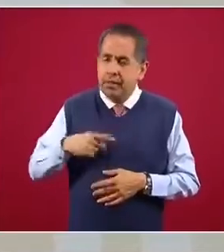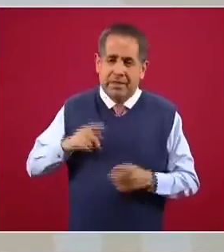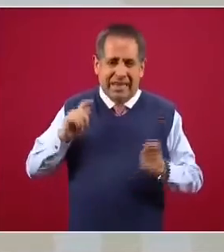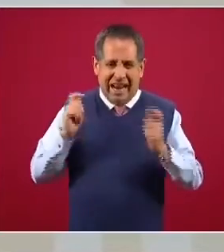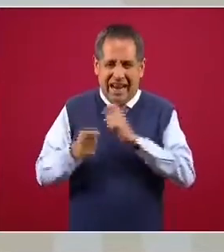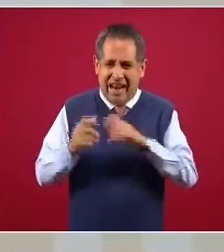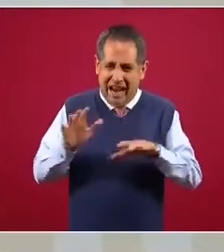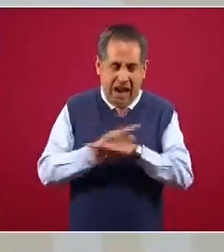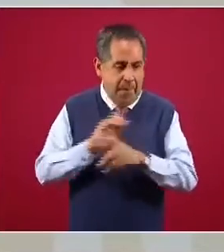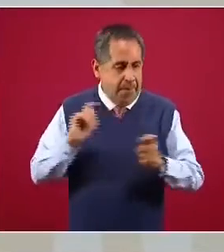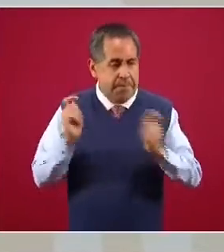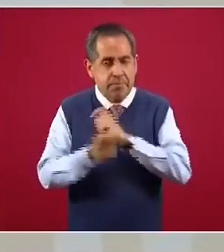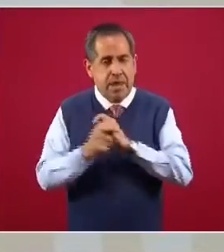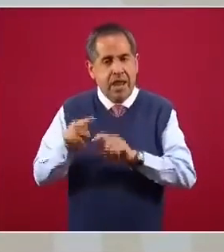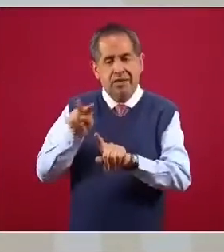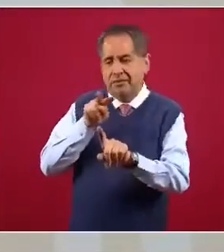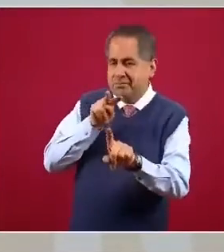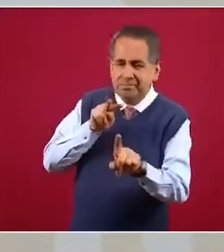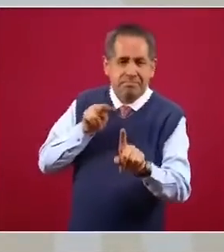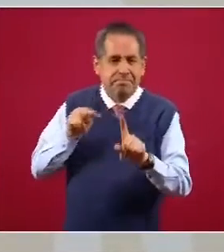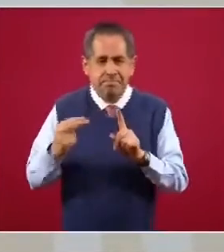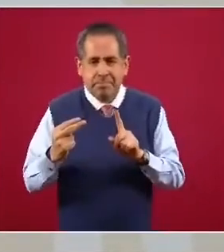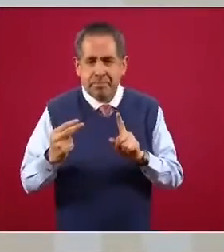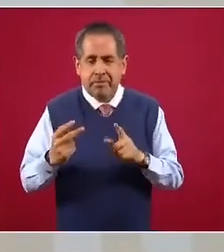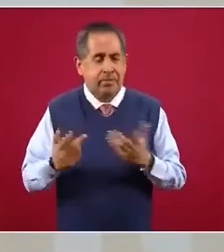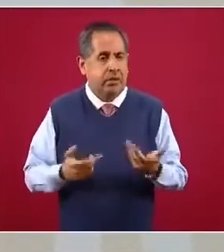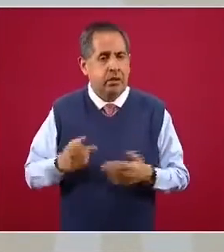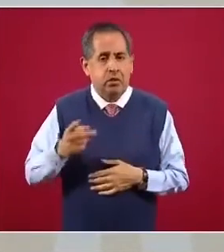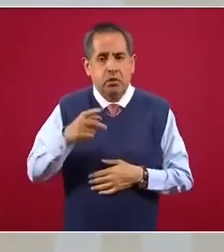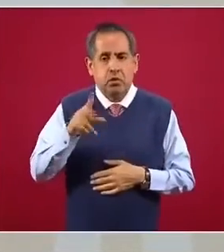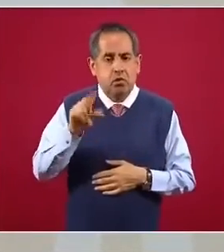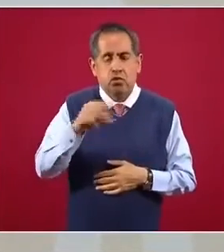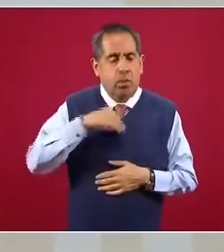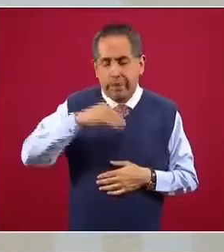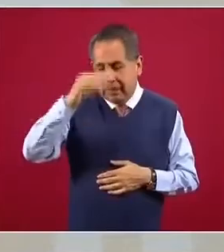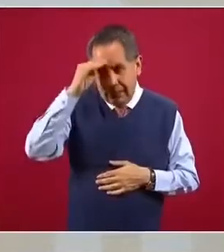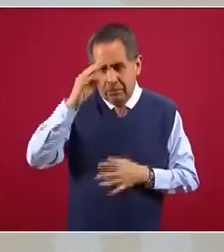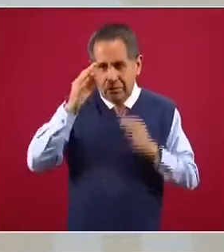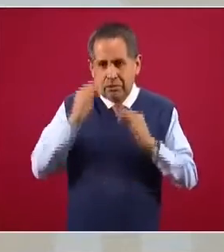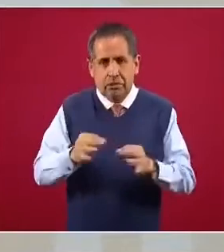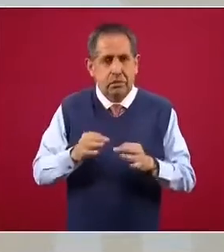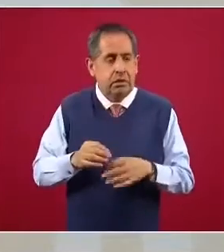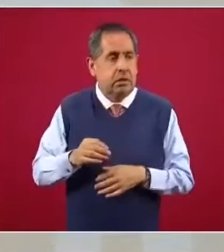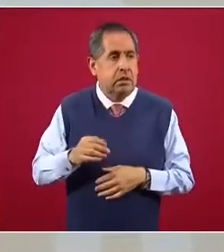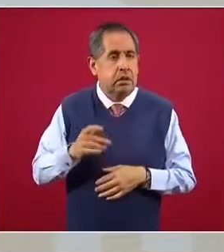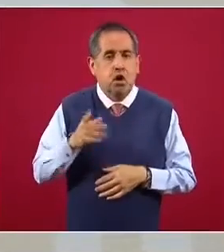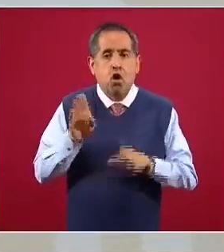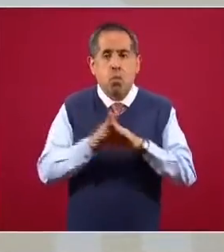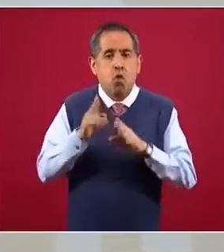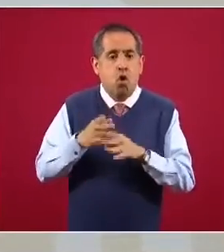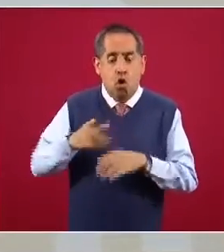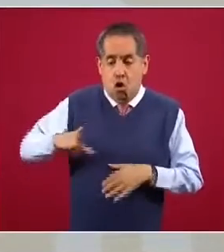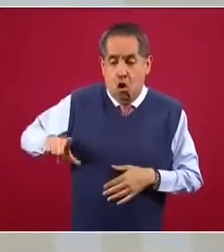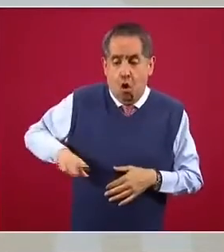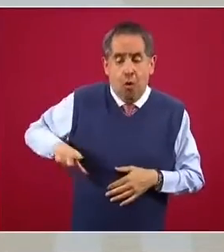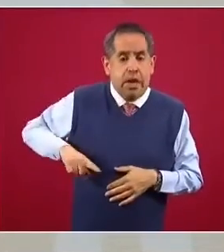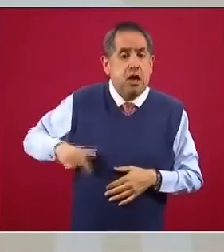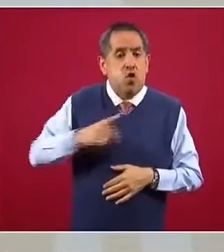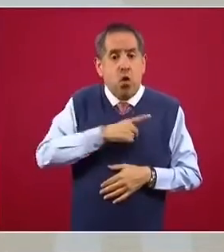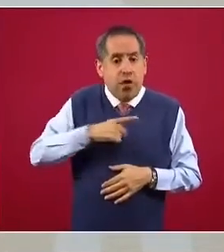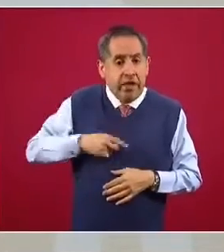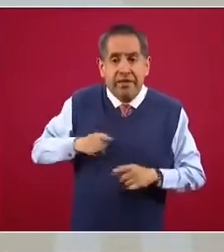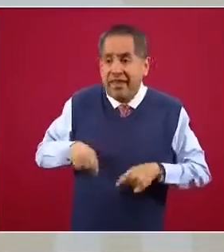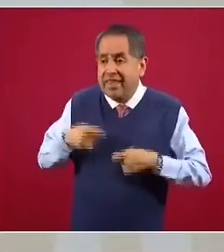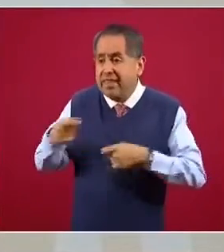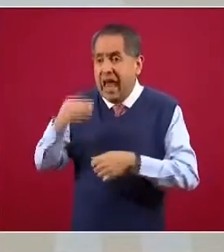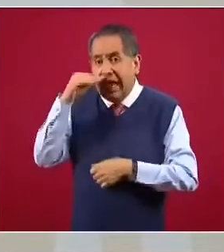cambiar por completo la perspectiva. No consideramos apropiado sustituir un servicio público gratuito